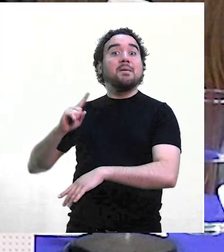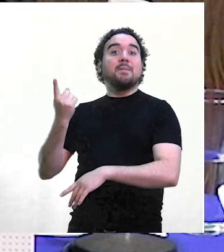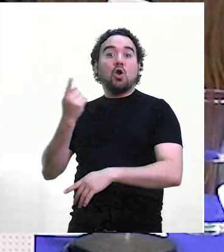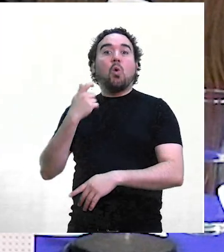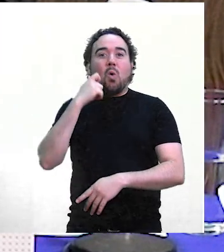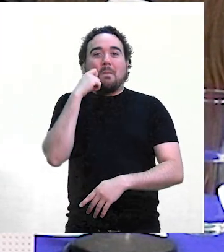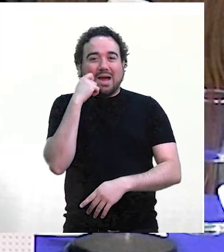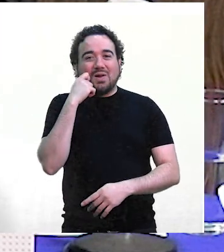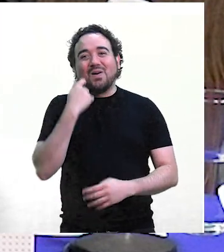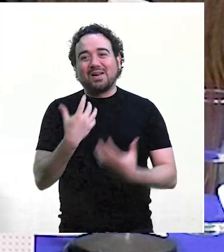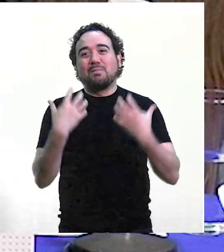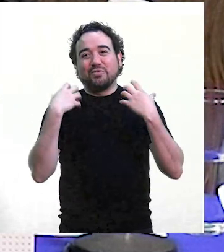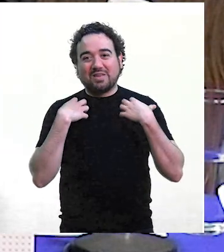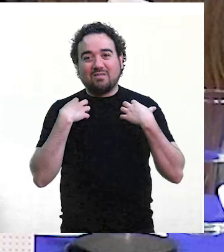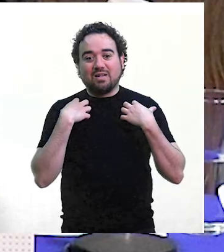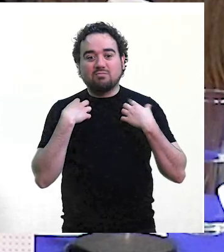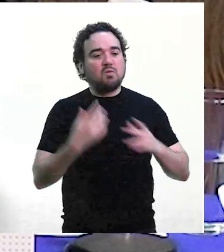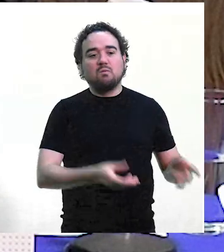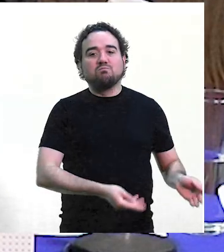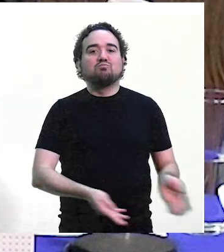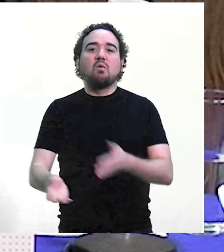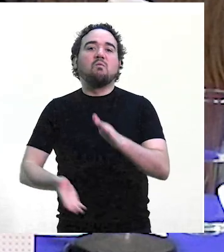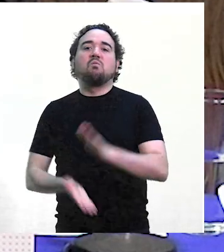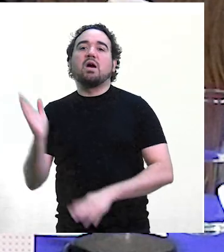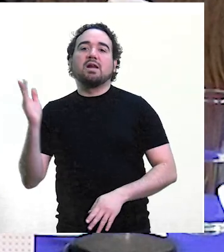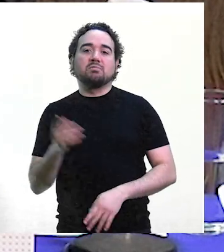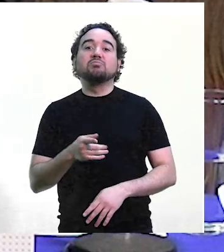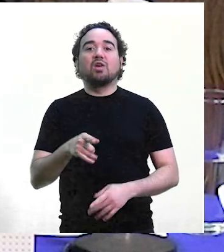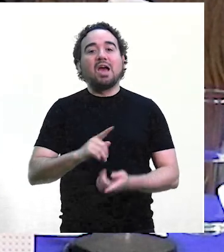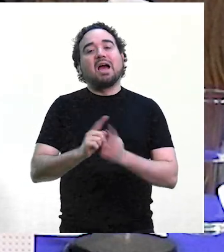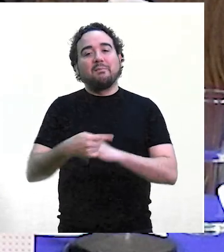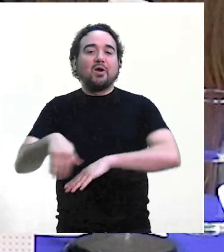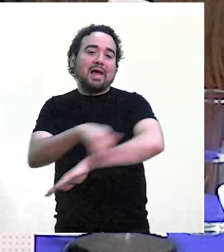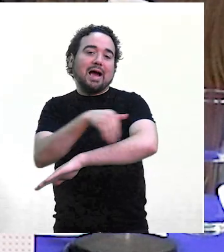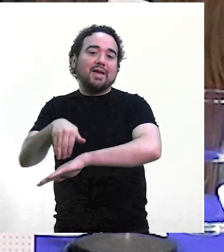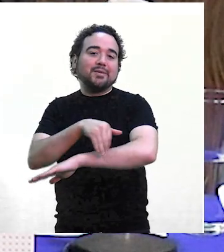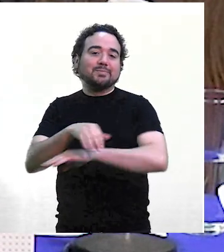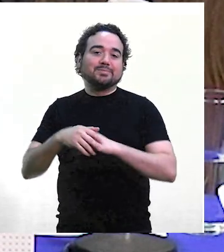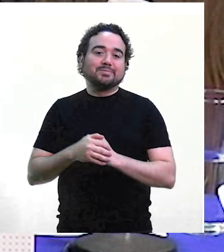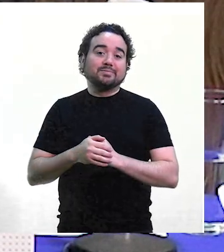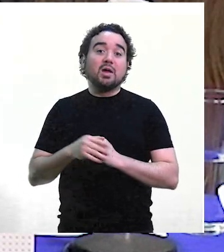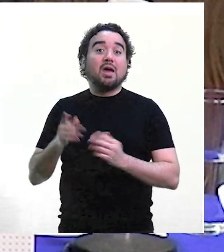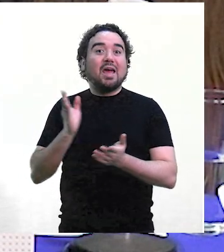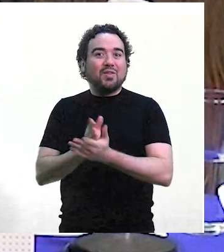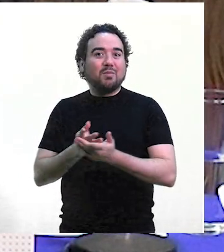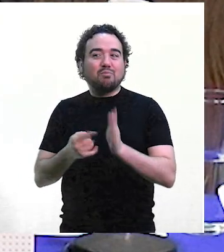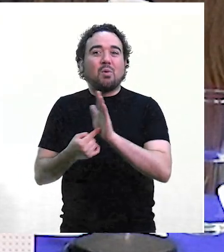responsable. Yo creo que esas son las cuestiones que nos tenemos que cuestionar, que preguntar, que llevar al aula.